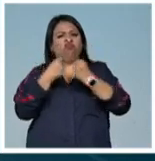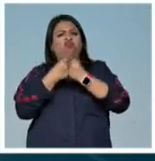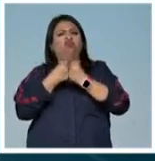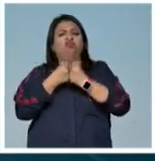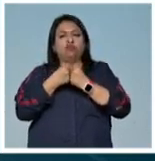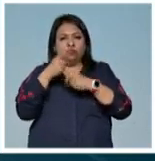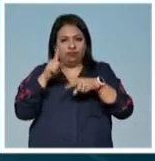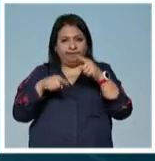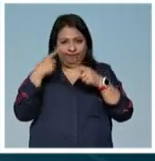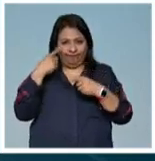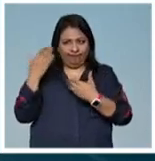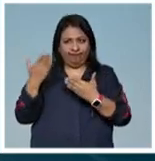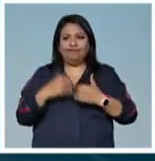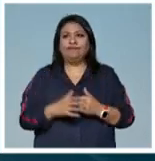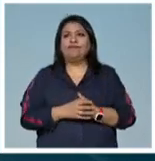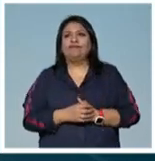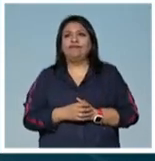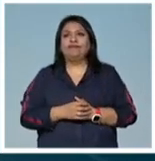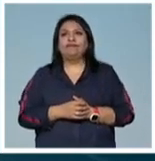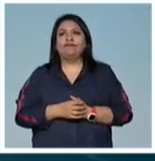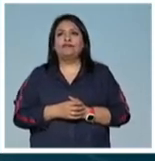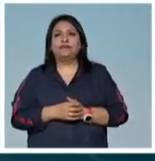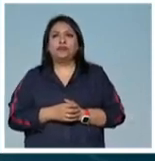que nos platicó.